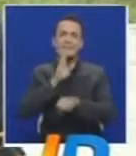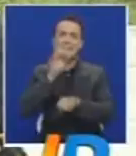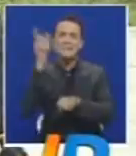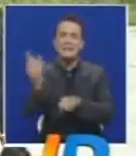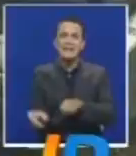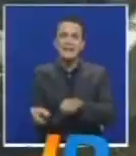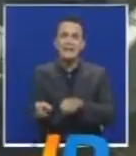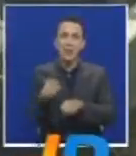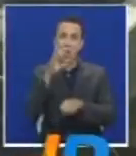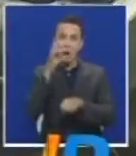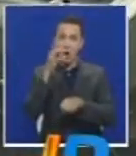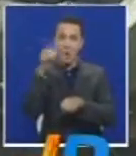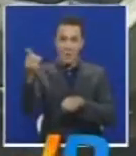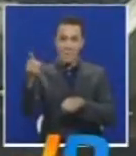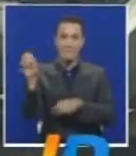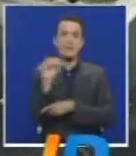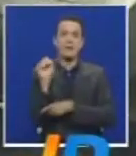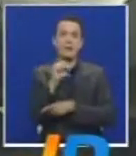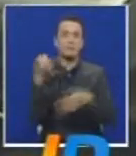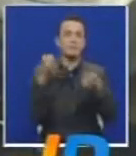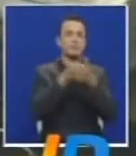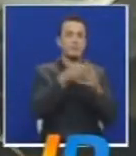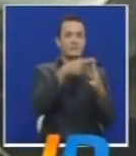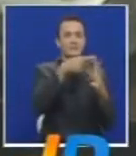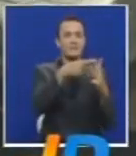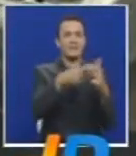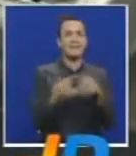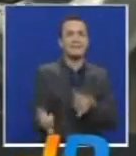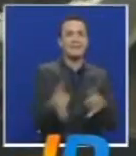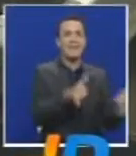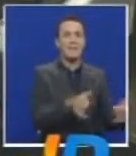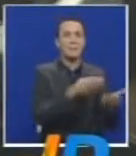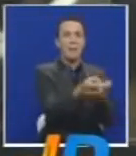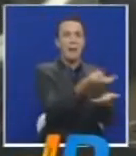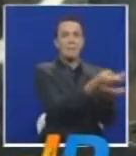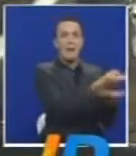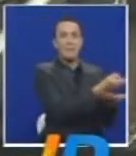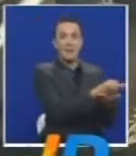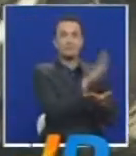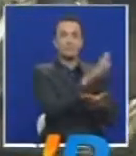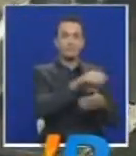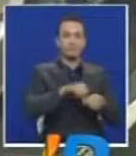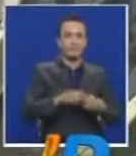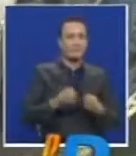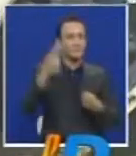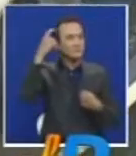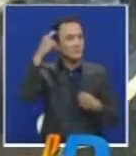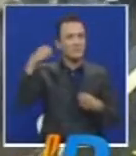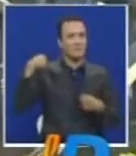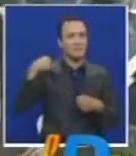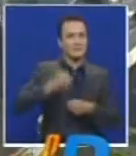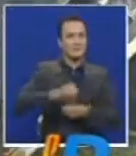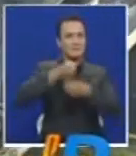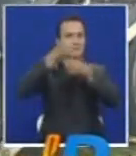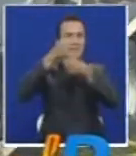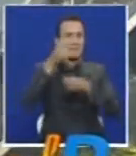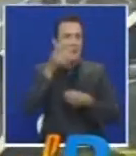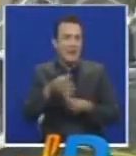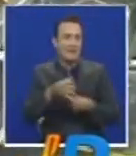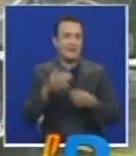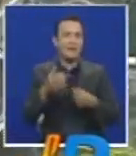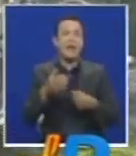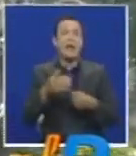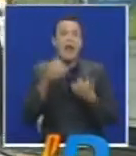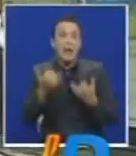embriaguez el hombre que arrolló a 3 ciclistas en la vía Cali-Jamundí, dejándoles contusiones en la cabeza y espalda. Por el momento,